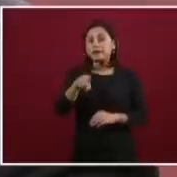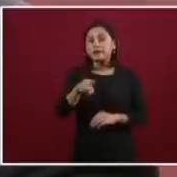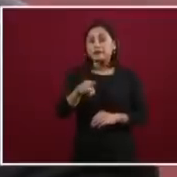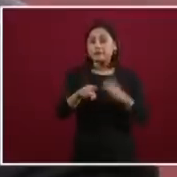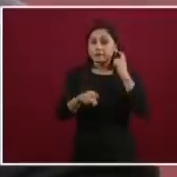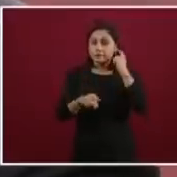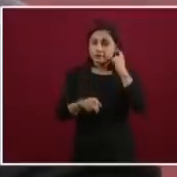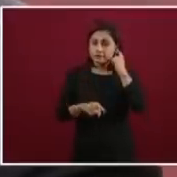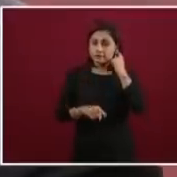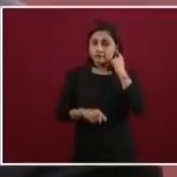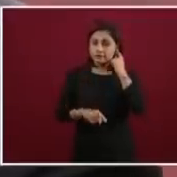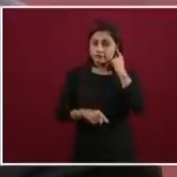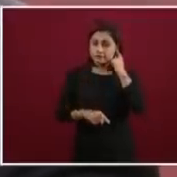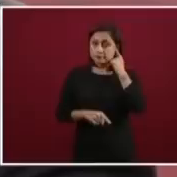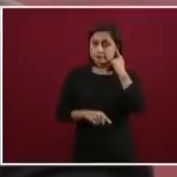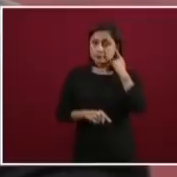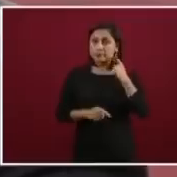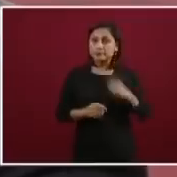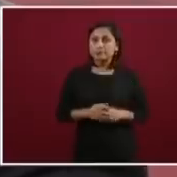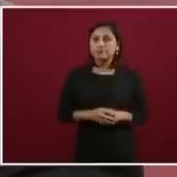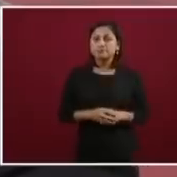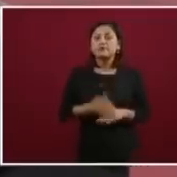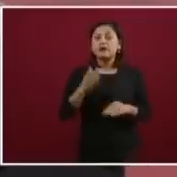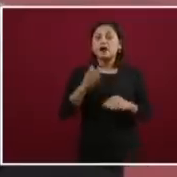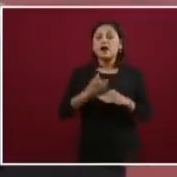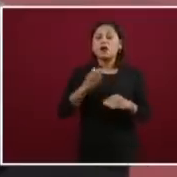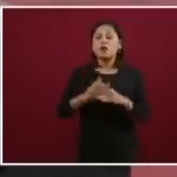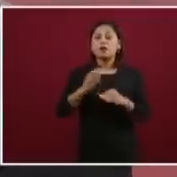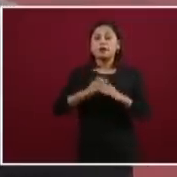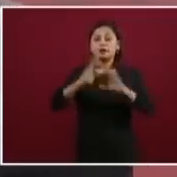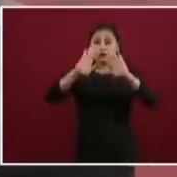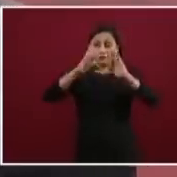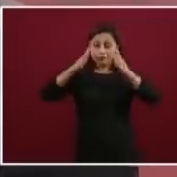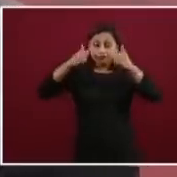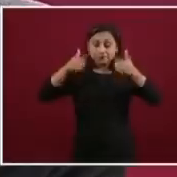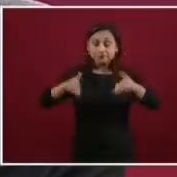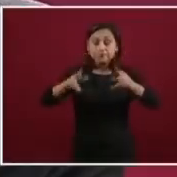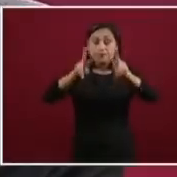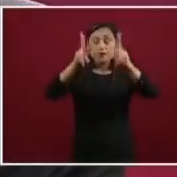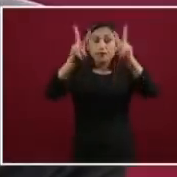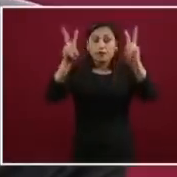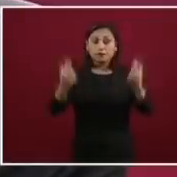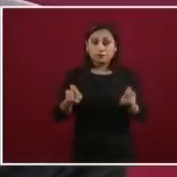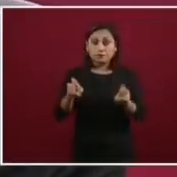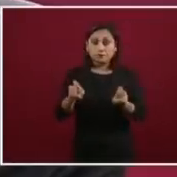algo muy especial importante en materia de inteligencia